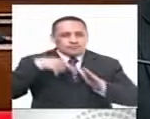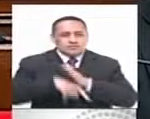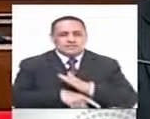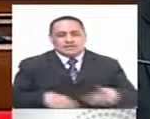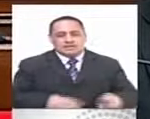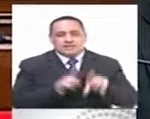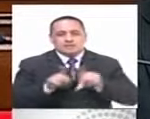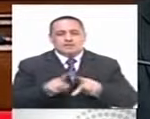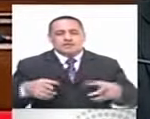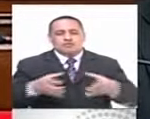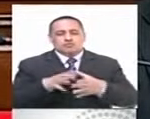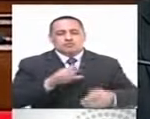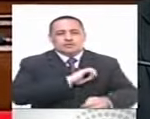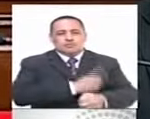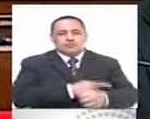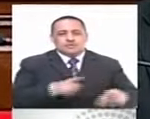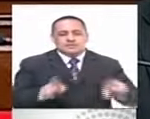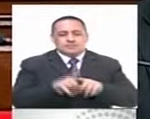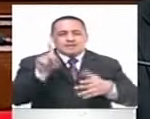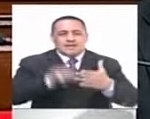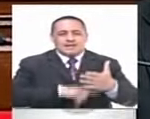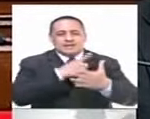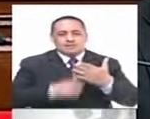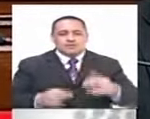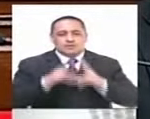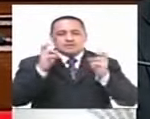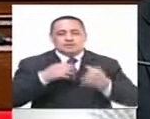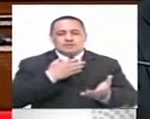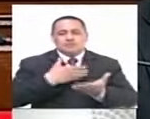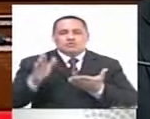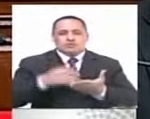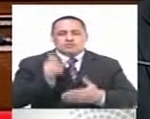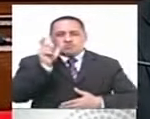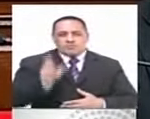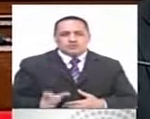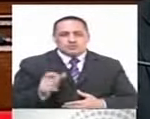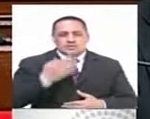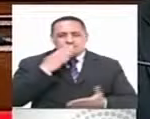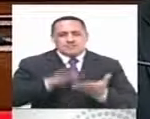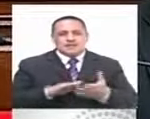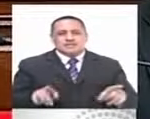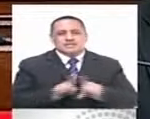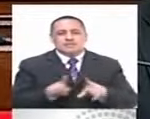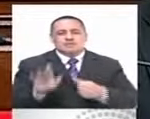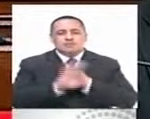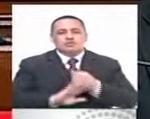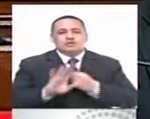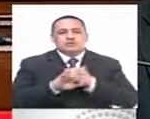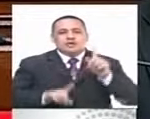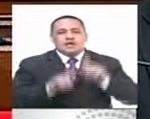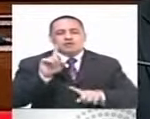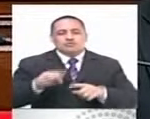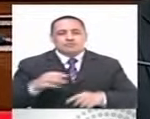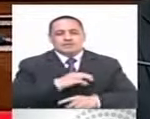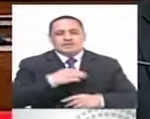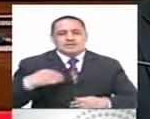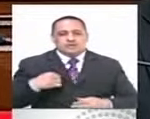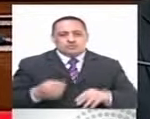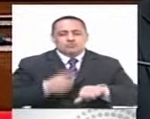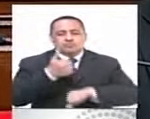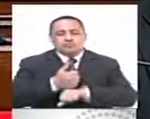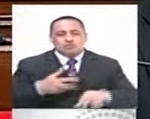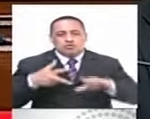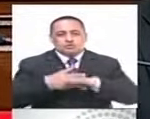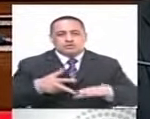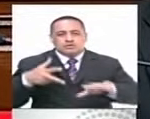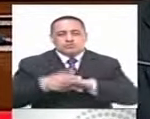equilibrio de poderes, eliminando la figura de la vacancia por incapacidad moral y blindando a los ministros de Estado, recortando